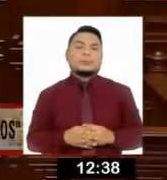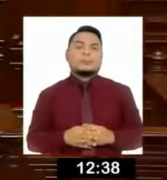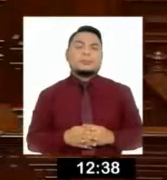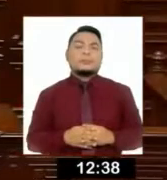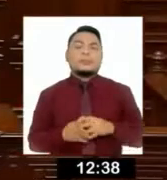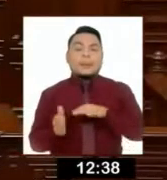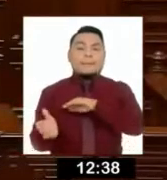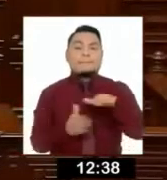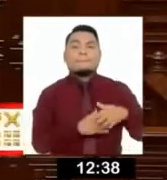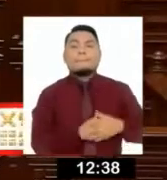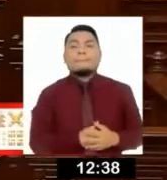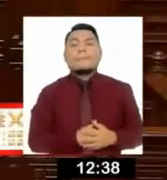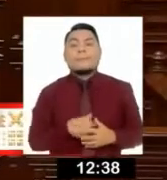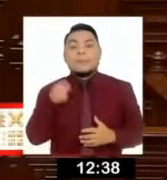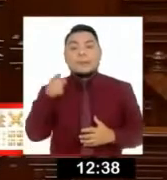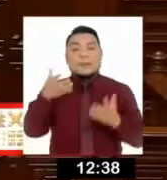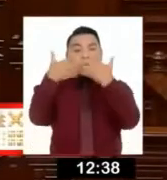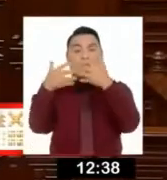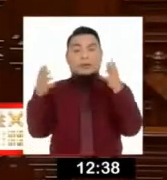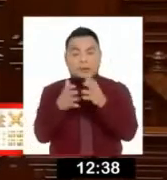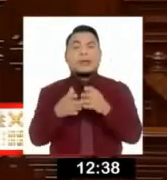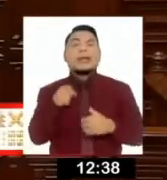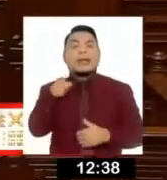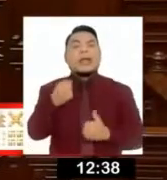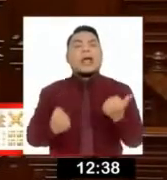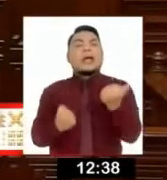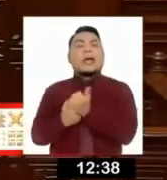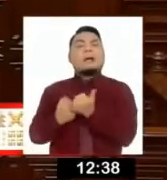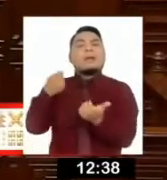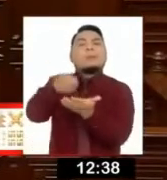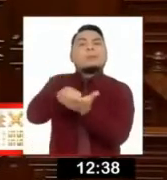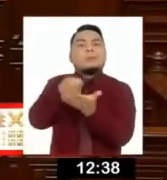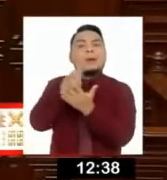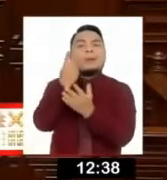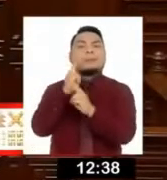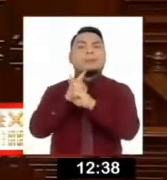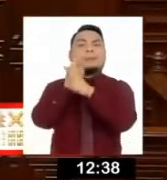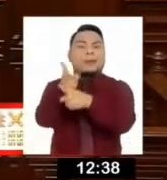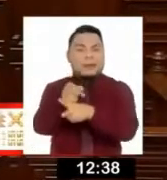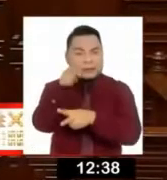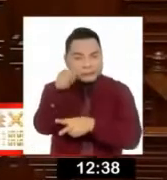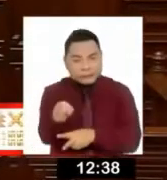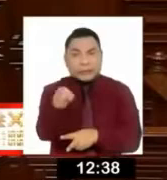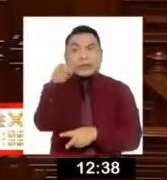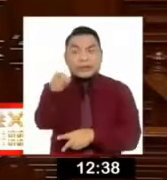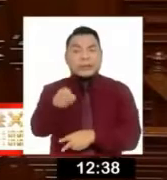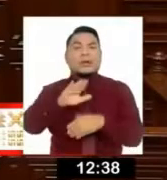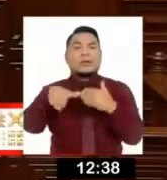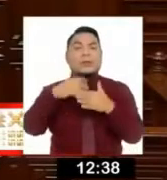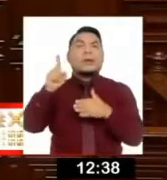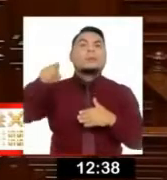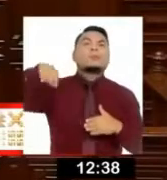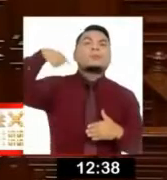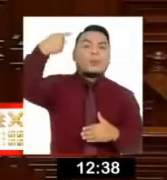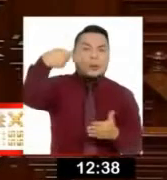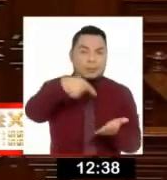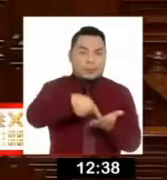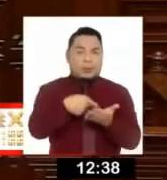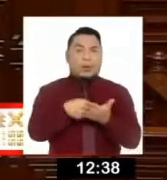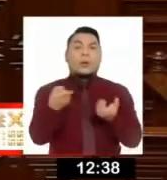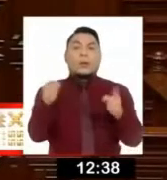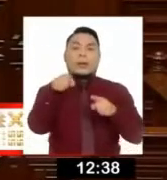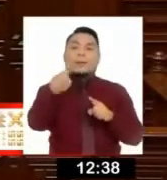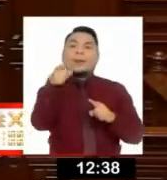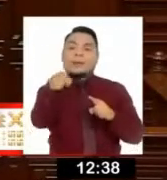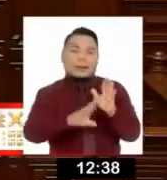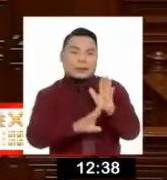Para las pymes implementaremos fondos de crédito con tasas preferenciales a través de las cajas rurales y cajas